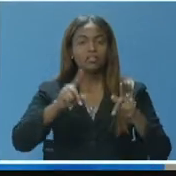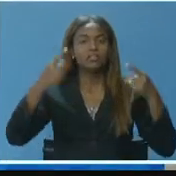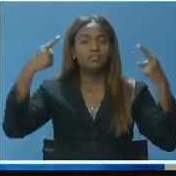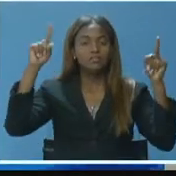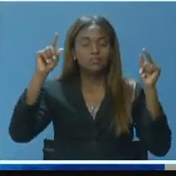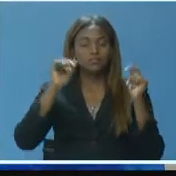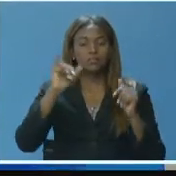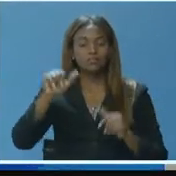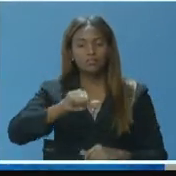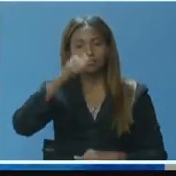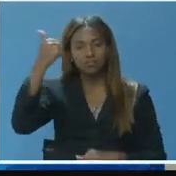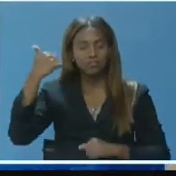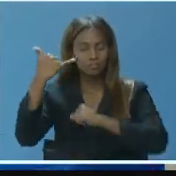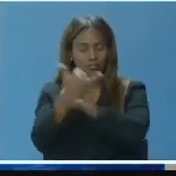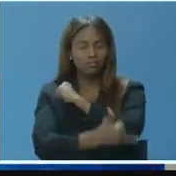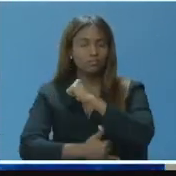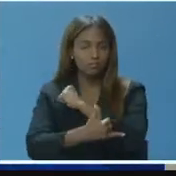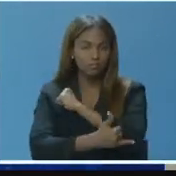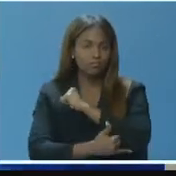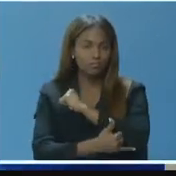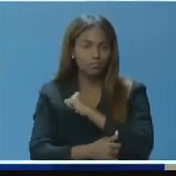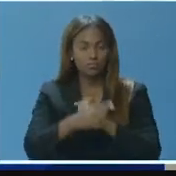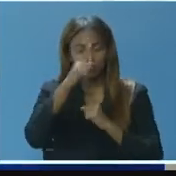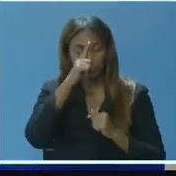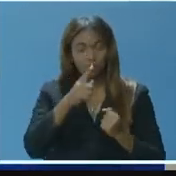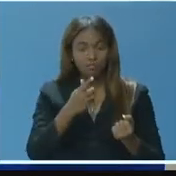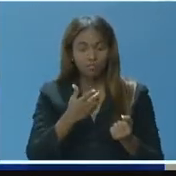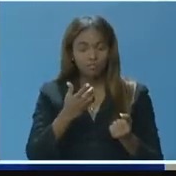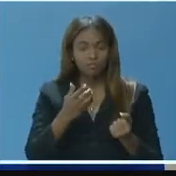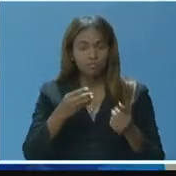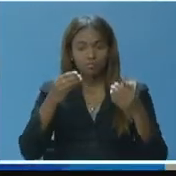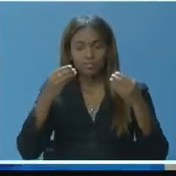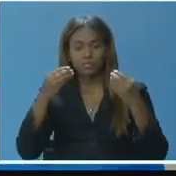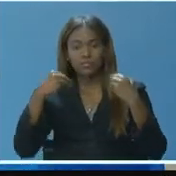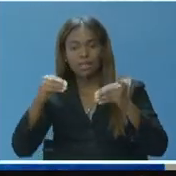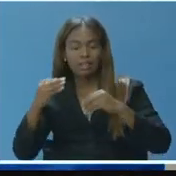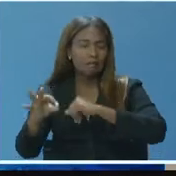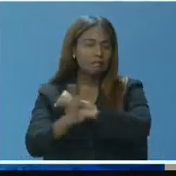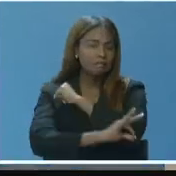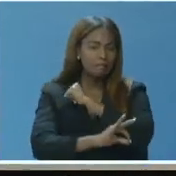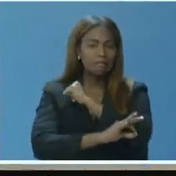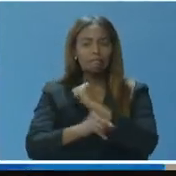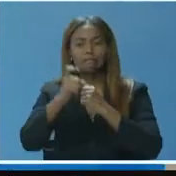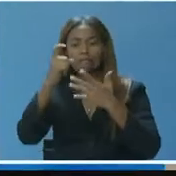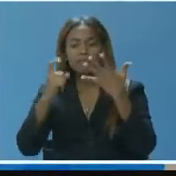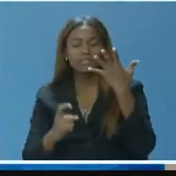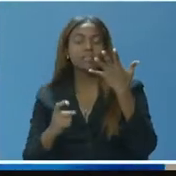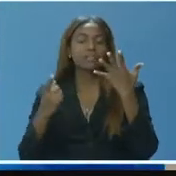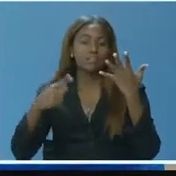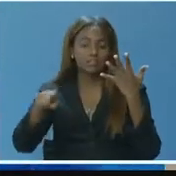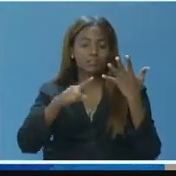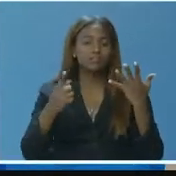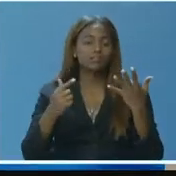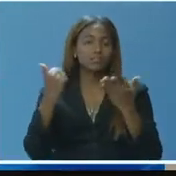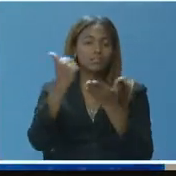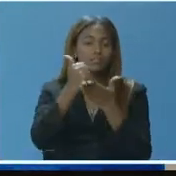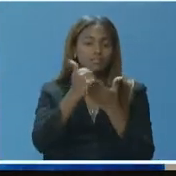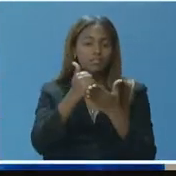muchos otros países, de lavado de activos, sí, y una serie de medidas que lo que buscan es que haya